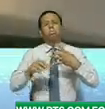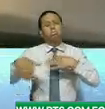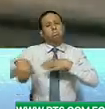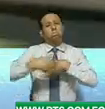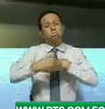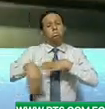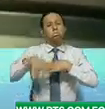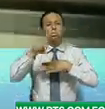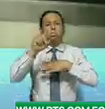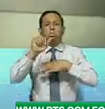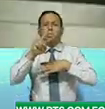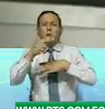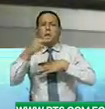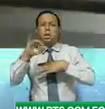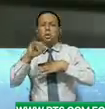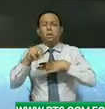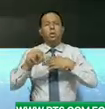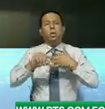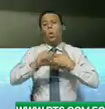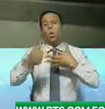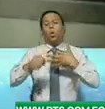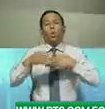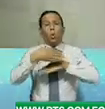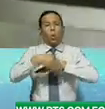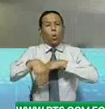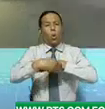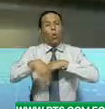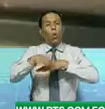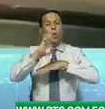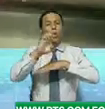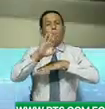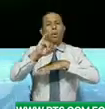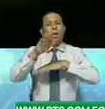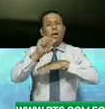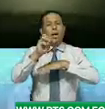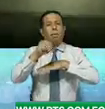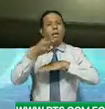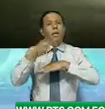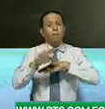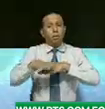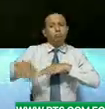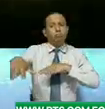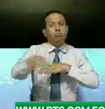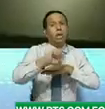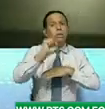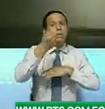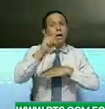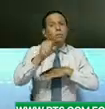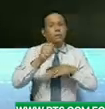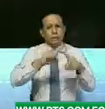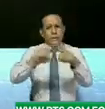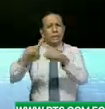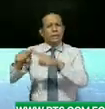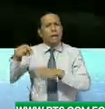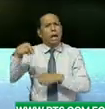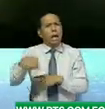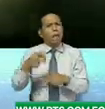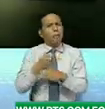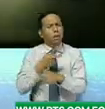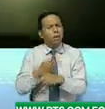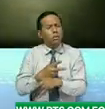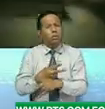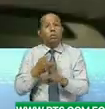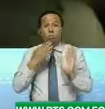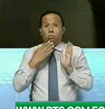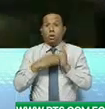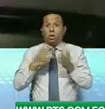Benjamín Carrión y por Sauces, que es un punto conflictivo donde, además de las muertes violentas, se registran muchos casos